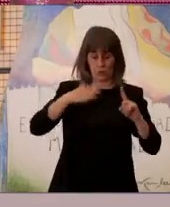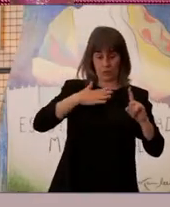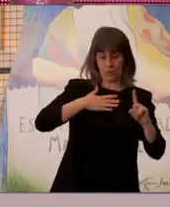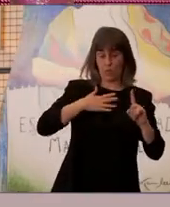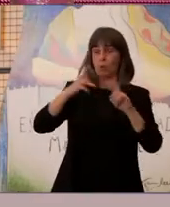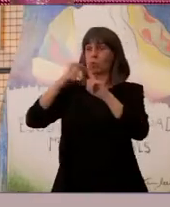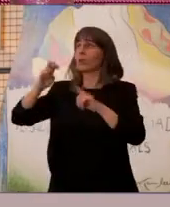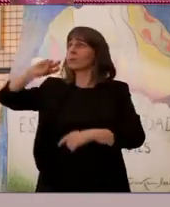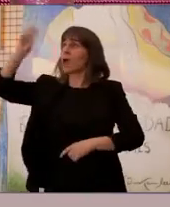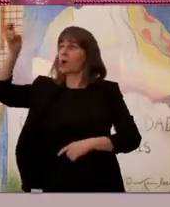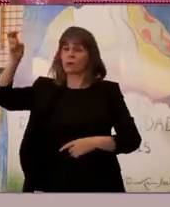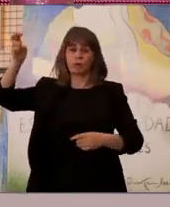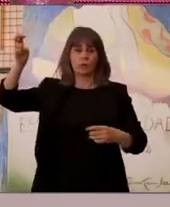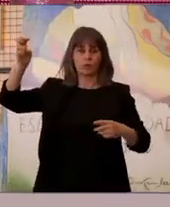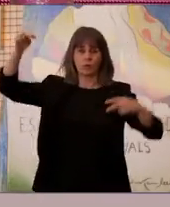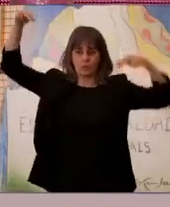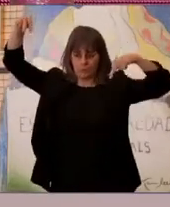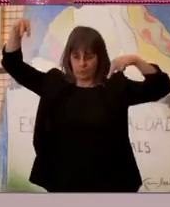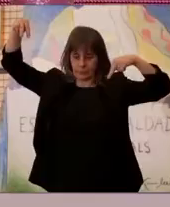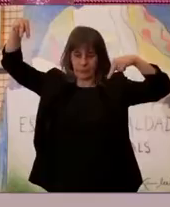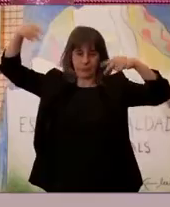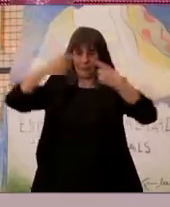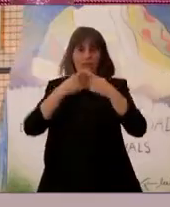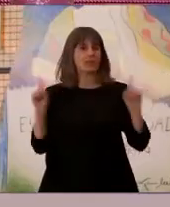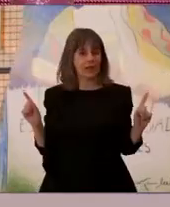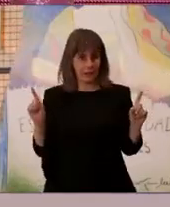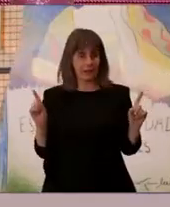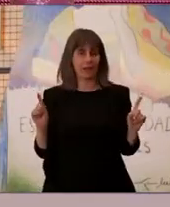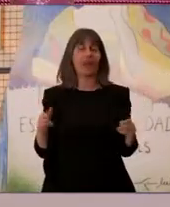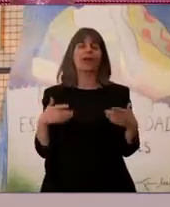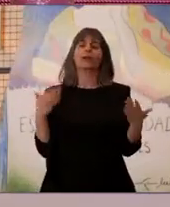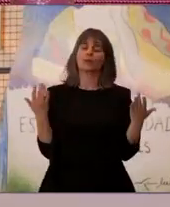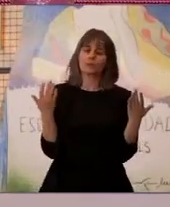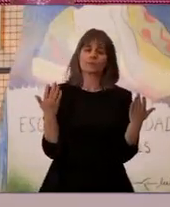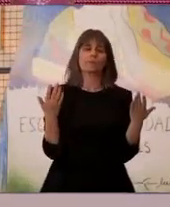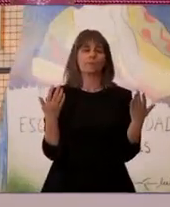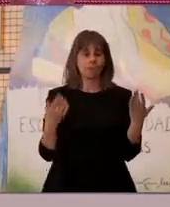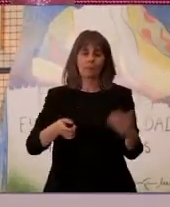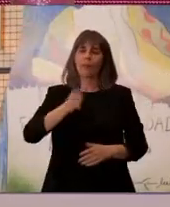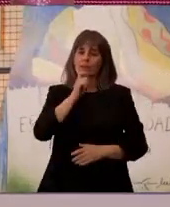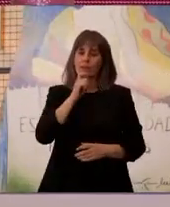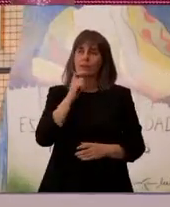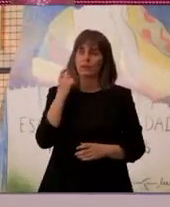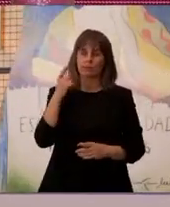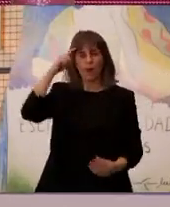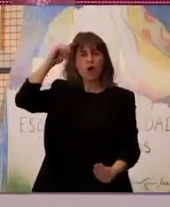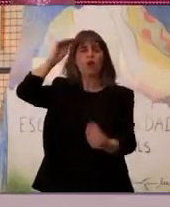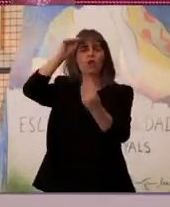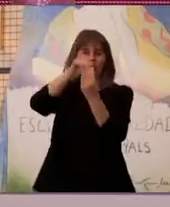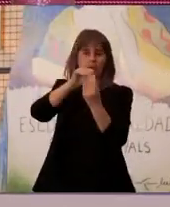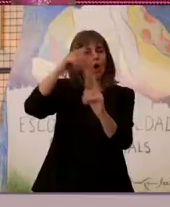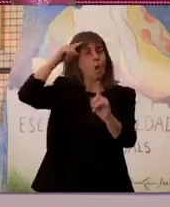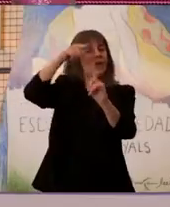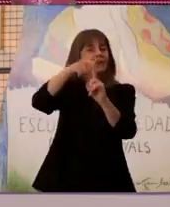otra entonces Claro en este sentido pues es muy difícil coincidir en ver los objetivos